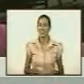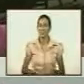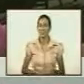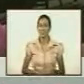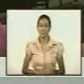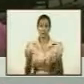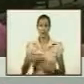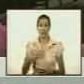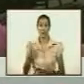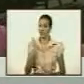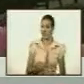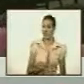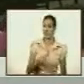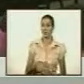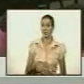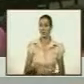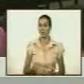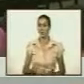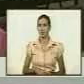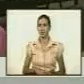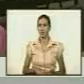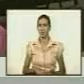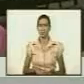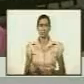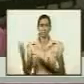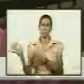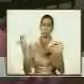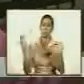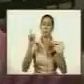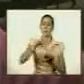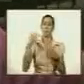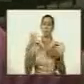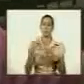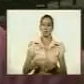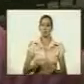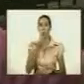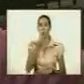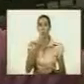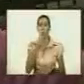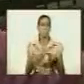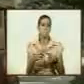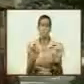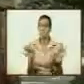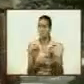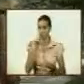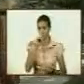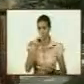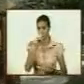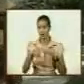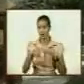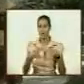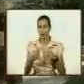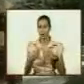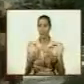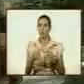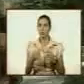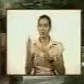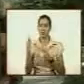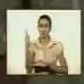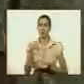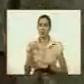ya uno puede venir para acá y sube mucha gente, muy bonito, no hay peligro para nada. Luego de pasar por la Capilla